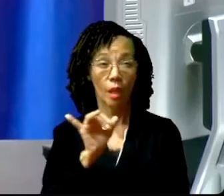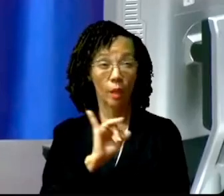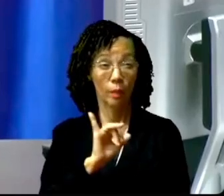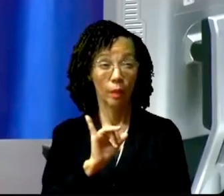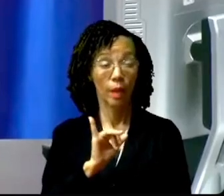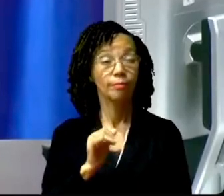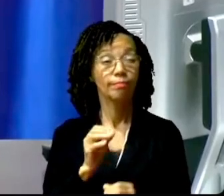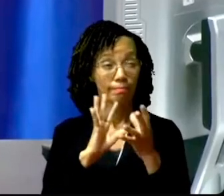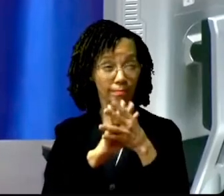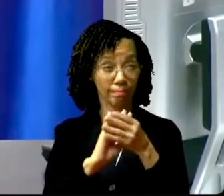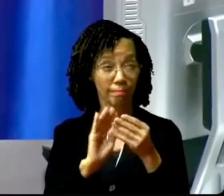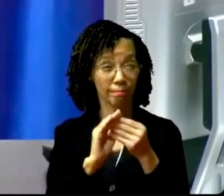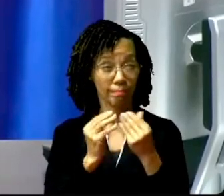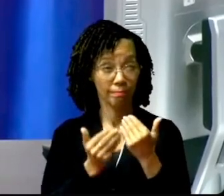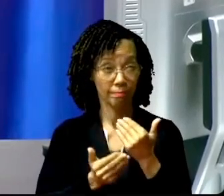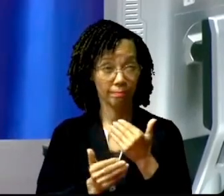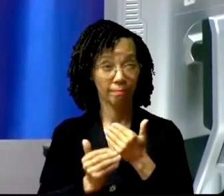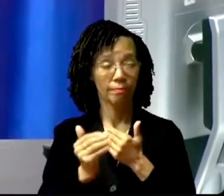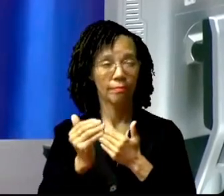Santos Morillo.